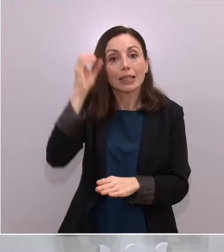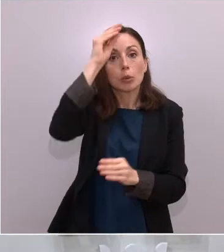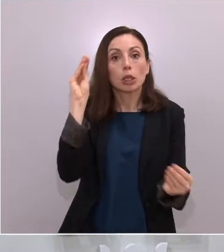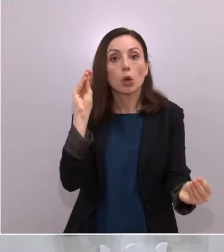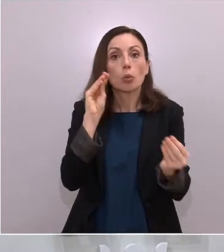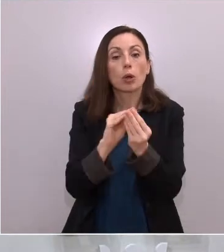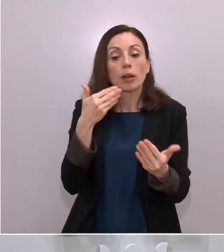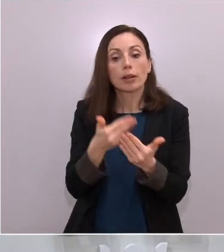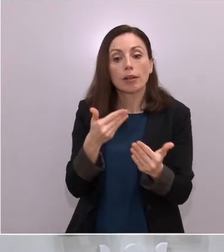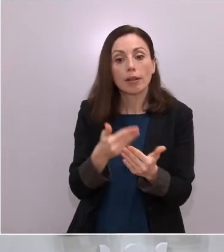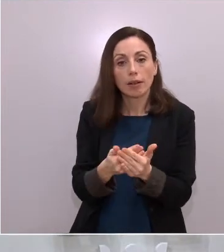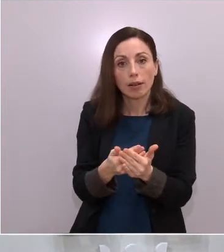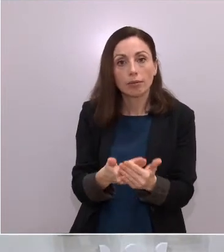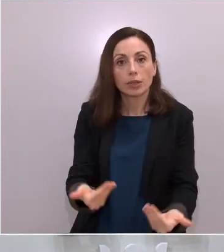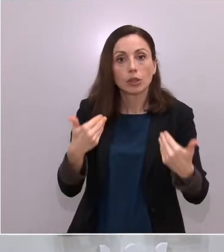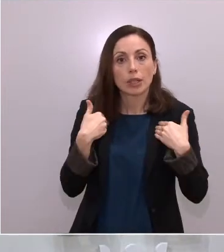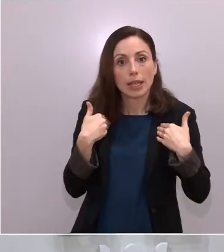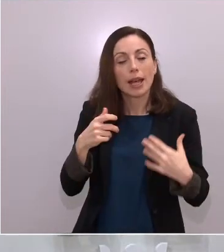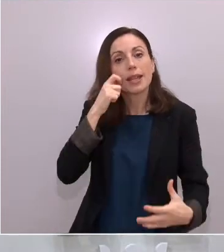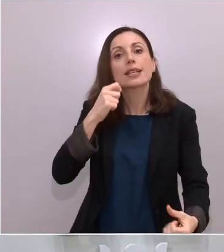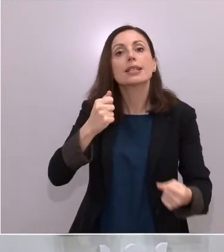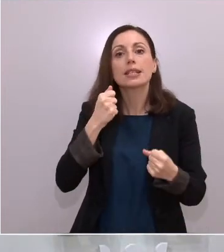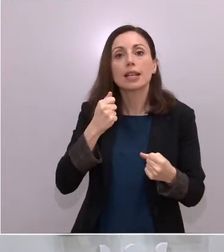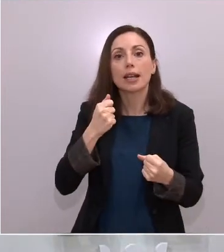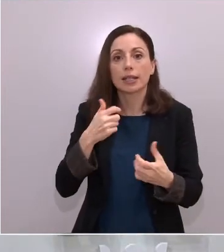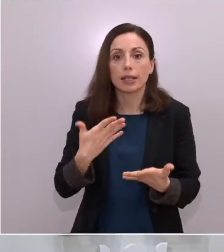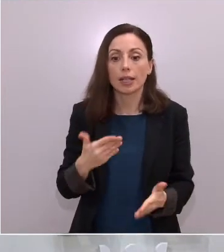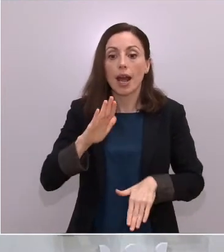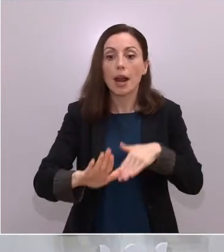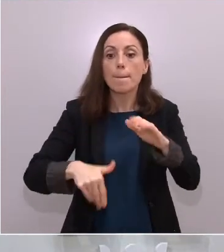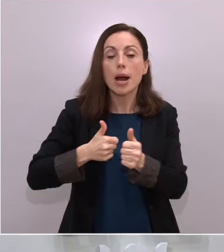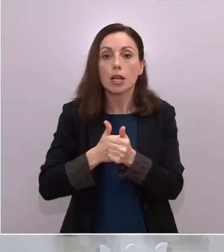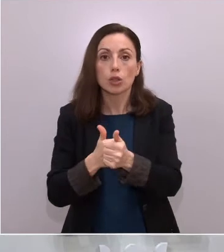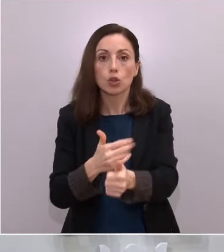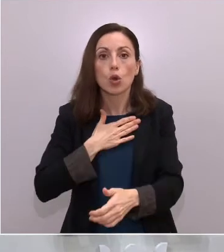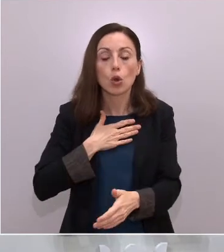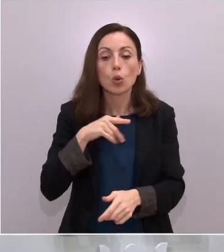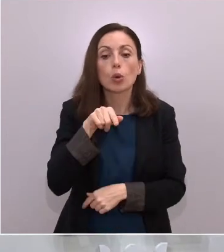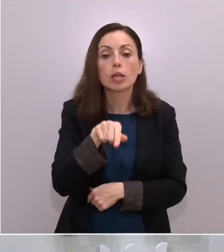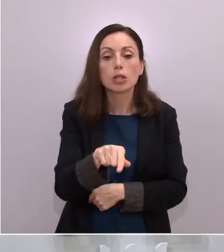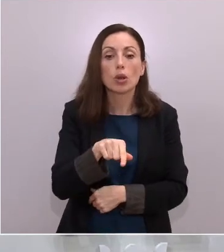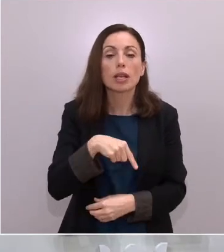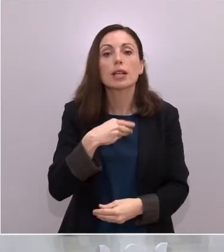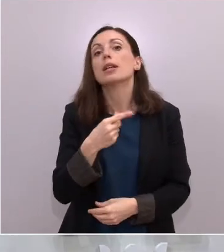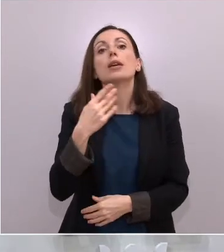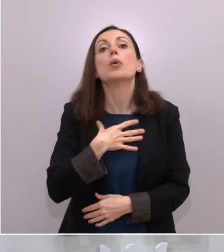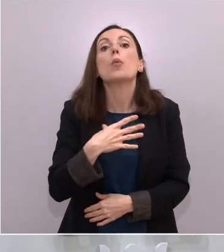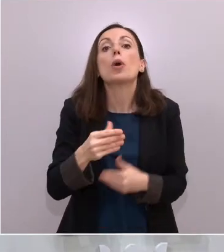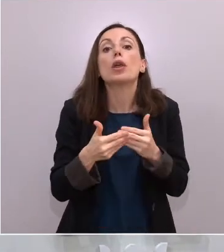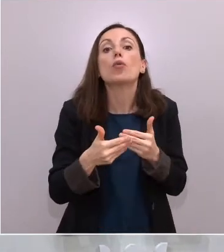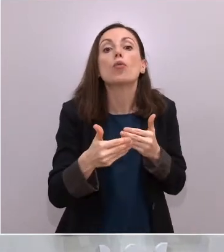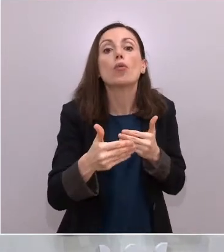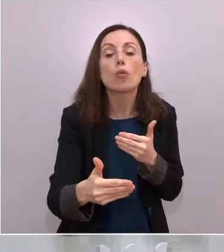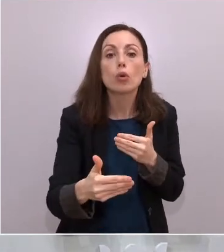autoridades sanitarias. Es cierto que en nuestra hoja de ruta tenemos que plantear esa posibilidad, la de la apertura de las